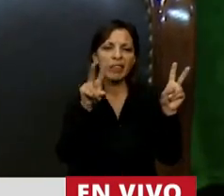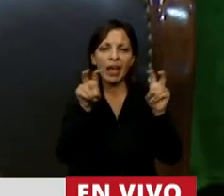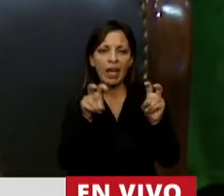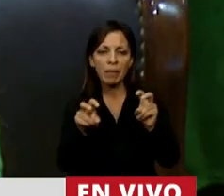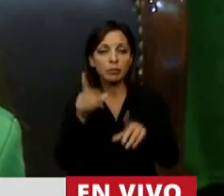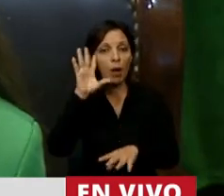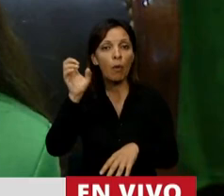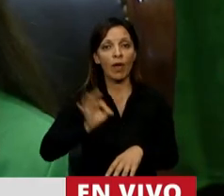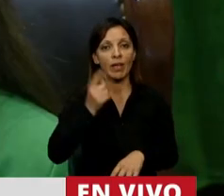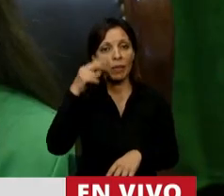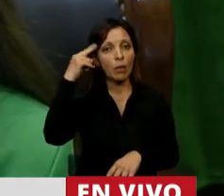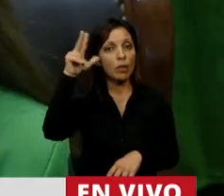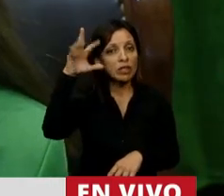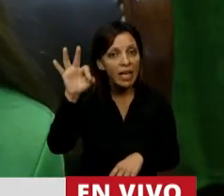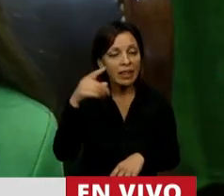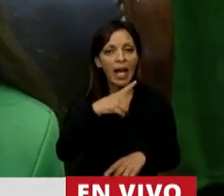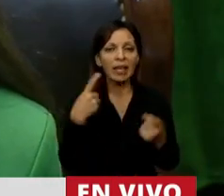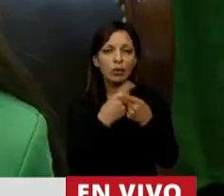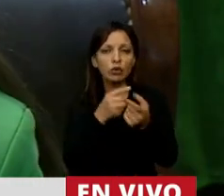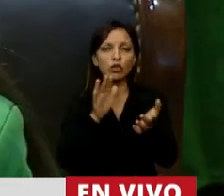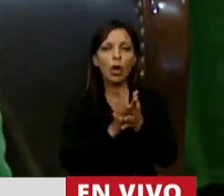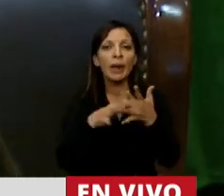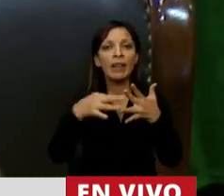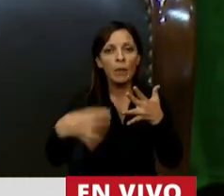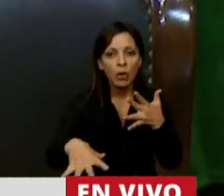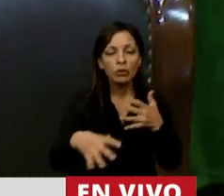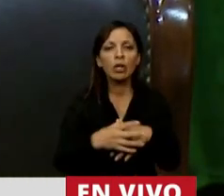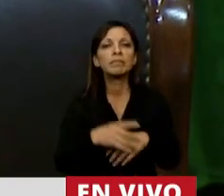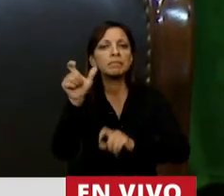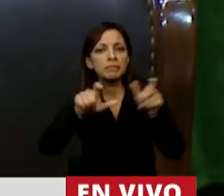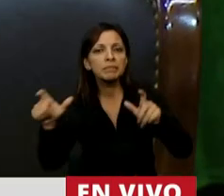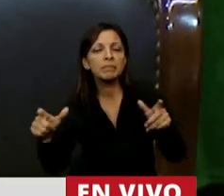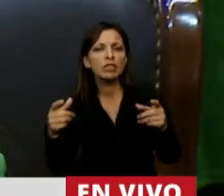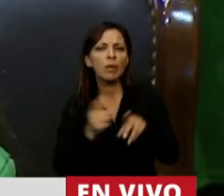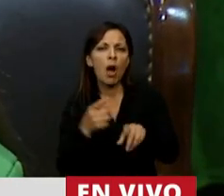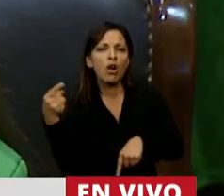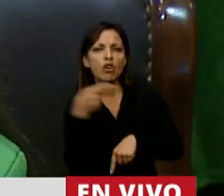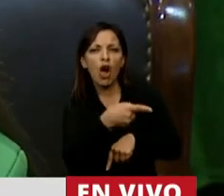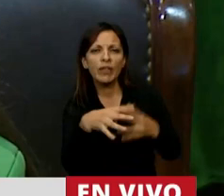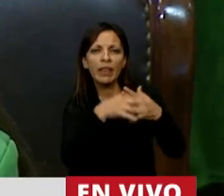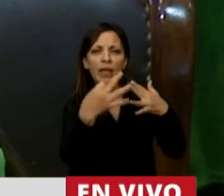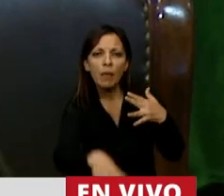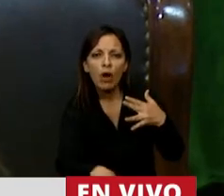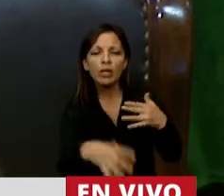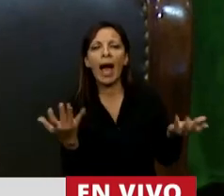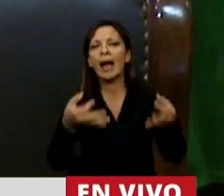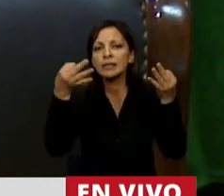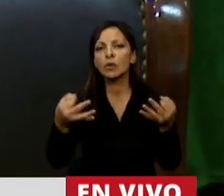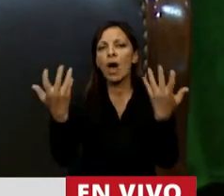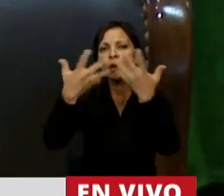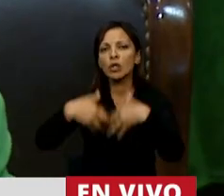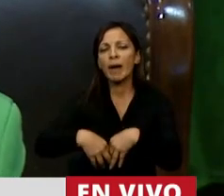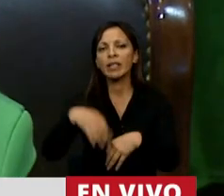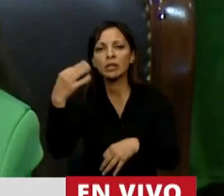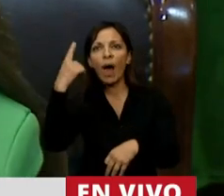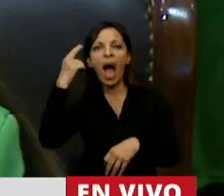cuando en los 80 se dio la discusión del divorcio, que aquellos que se oponían fervientemente al divorcio seguramente era porque podían divorciarse